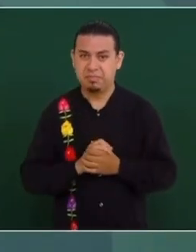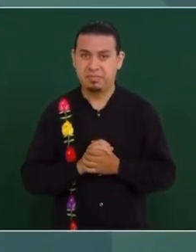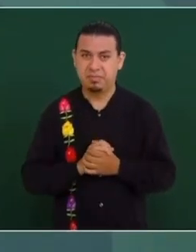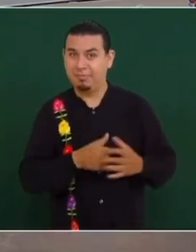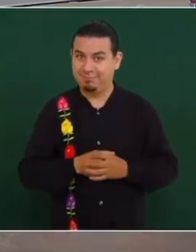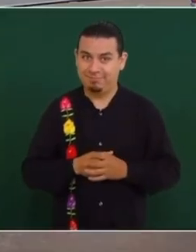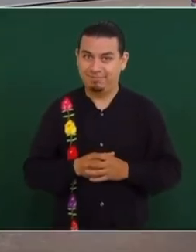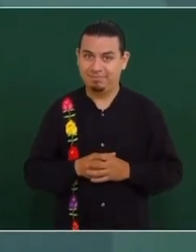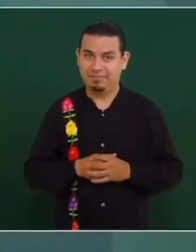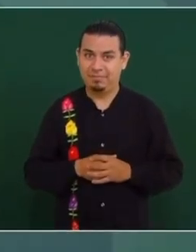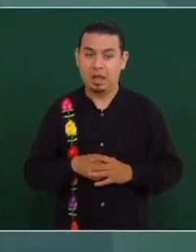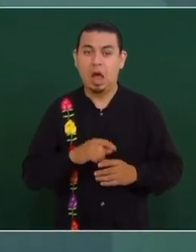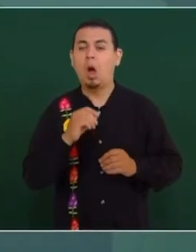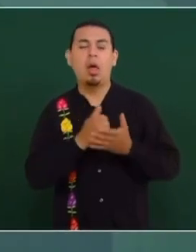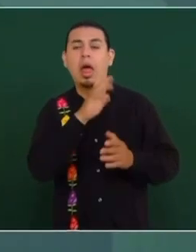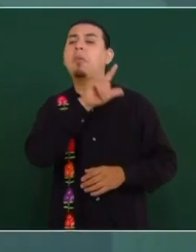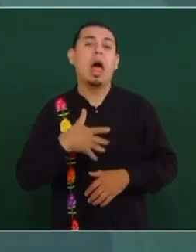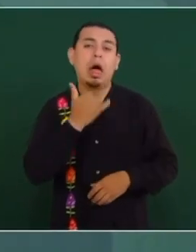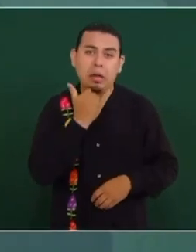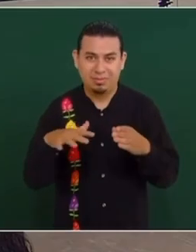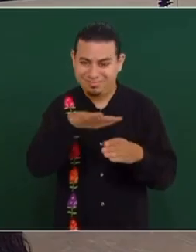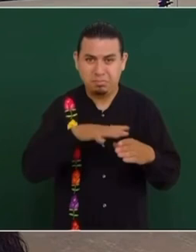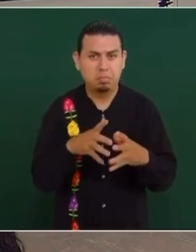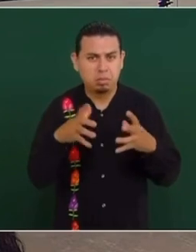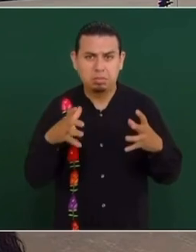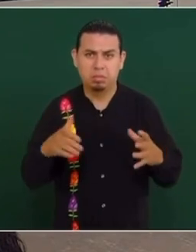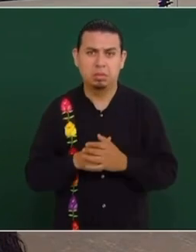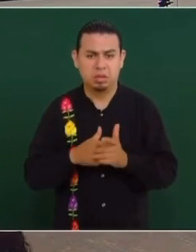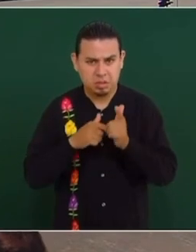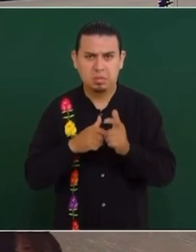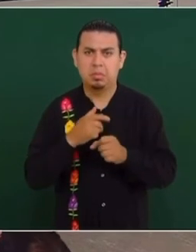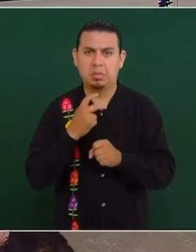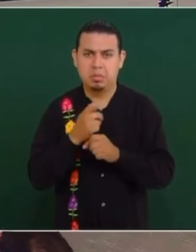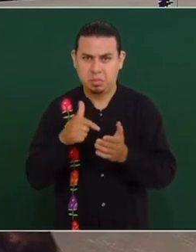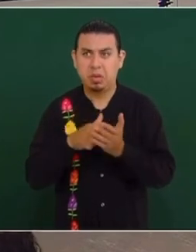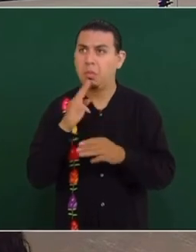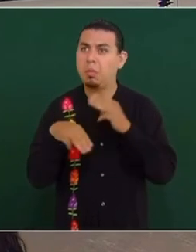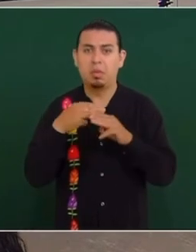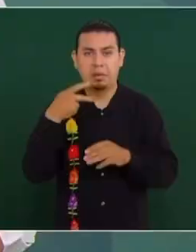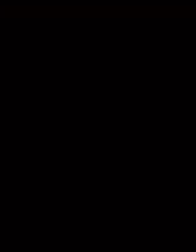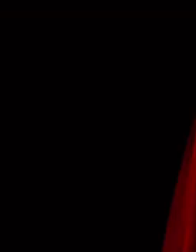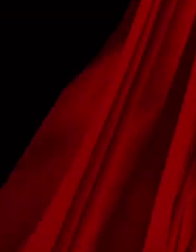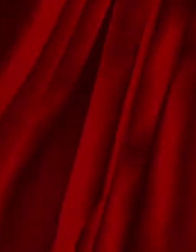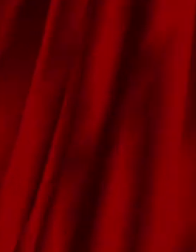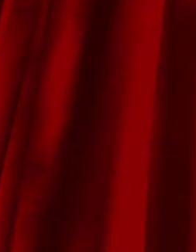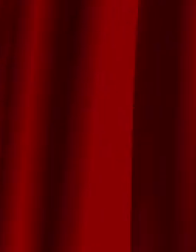piensa la gente. Ofrezco disculpa porque voy a tirar aceite ahora. Seguimos en segundo lugar a nivel mundial.